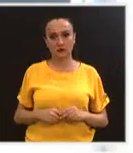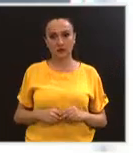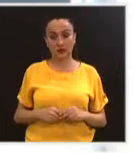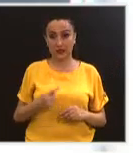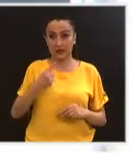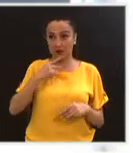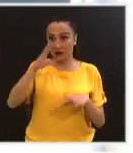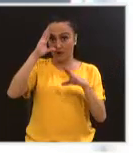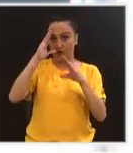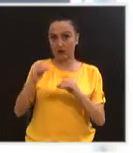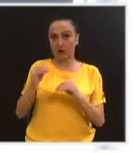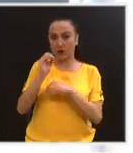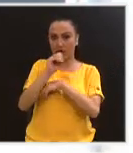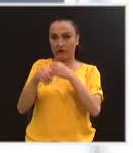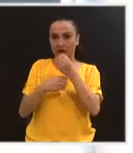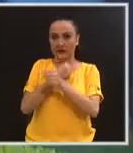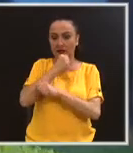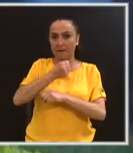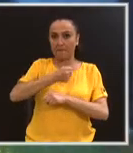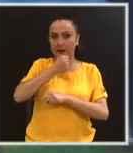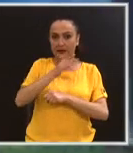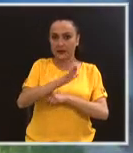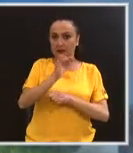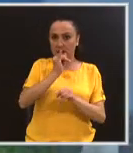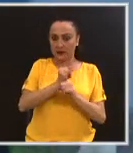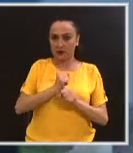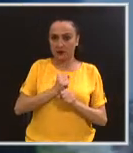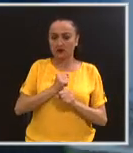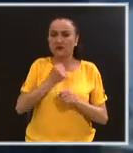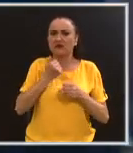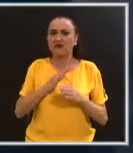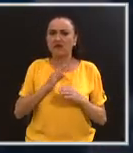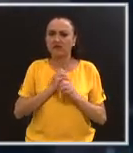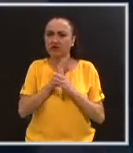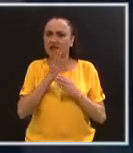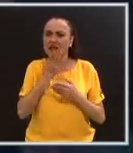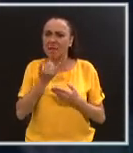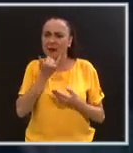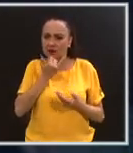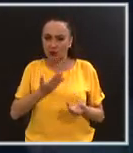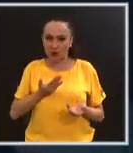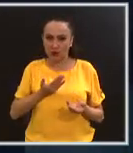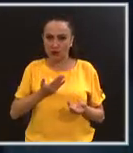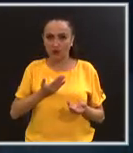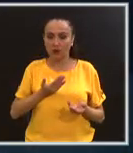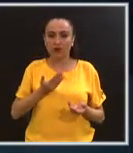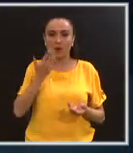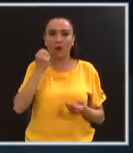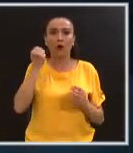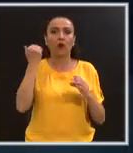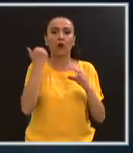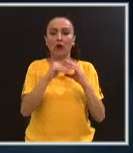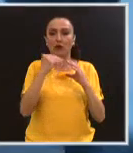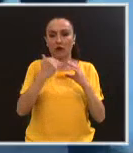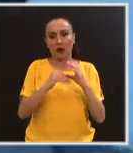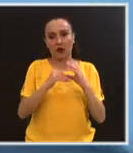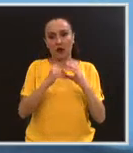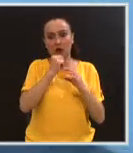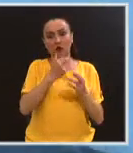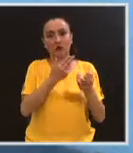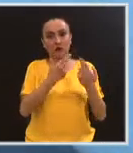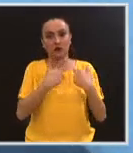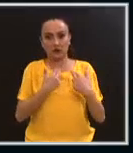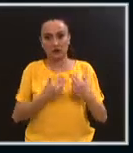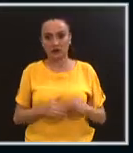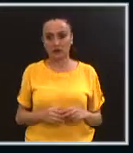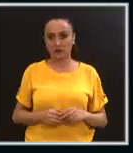según informó la oficina de prensa de esa entidad en la que aclararon qué fue lo que ocurrió por correo electrónico nos respondieron